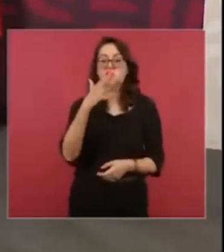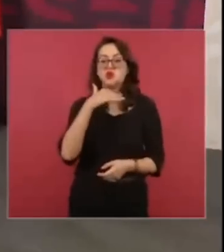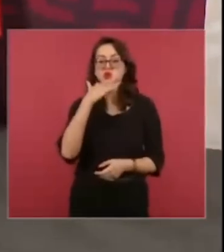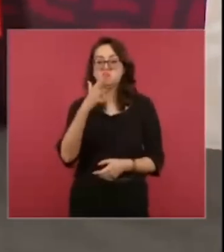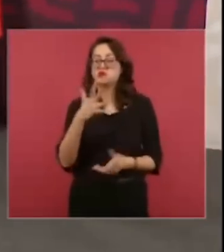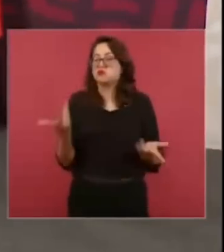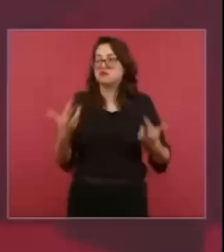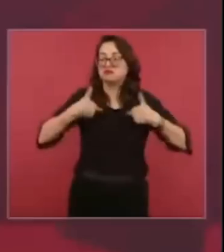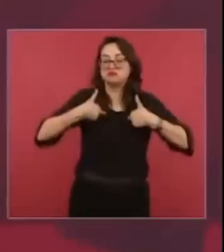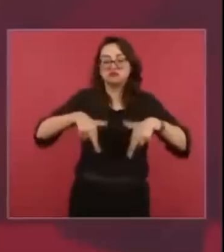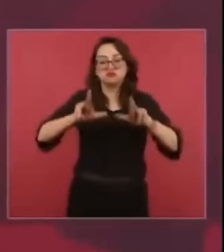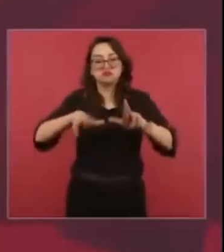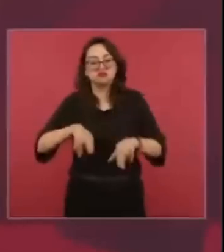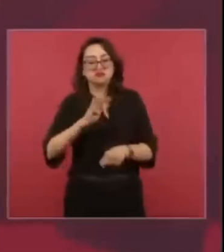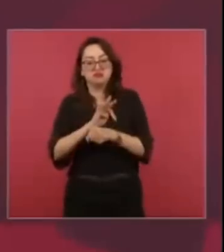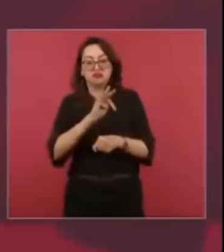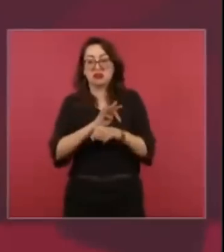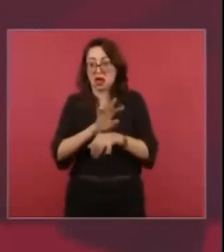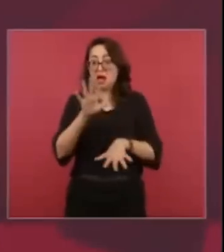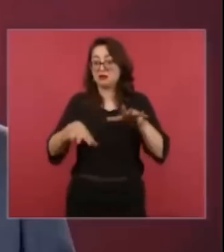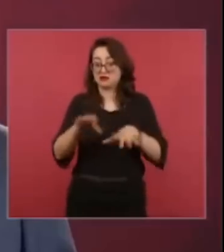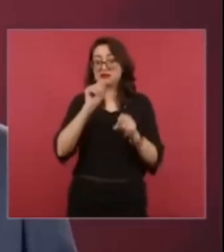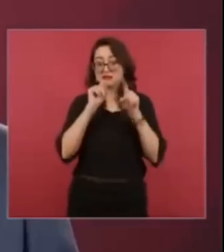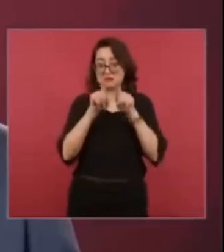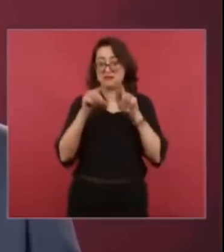Y en algunos casos También De la otra Delincuencia